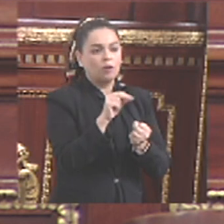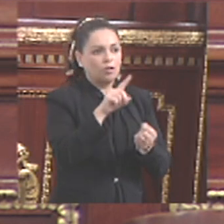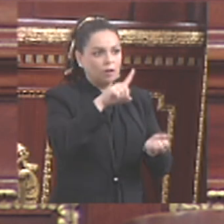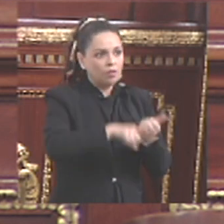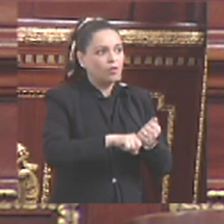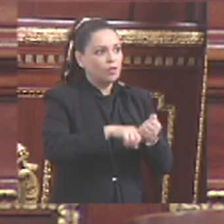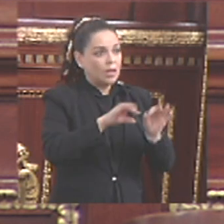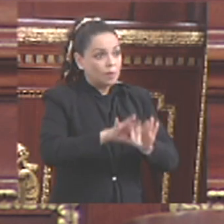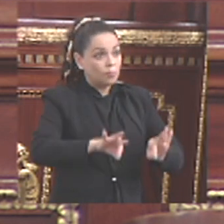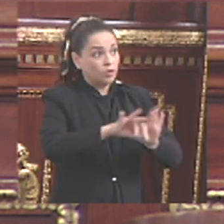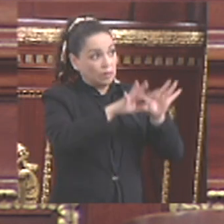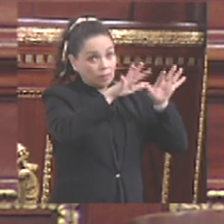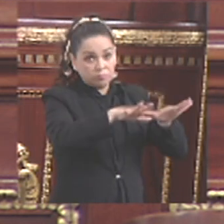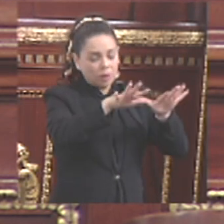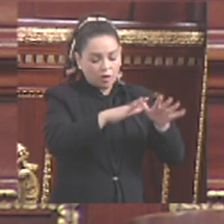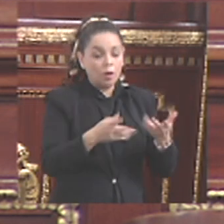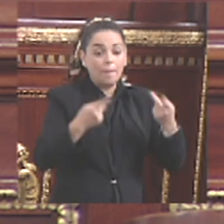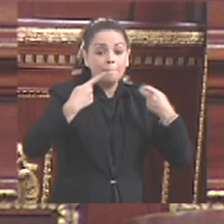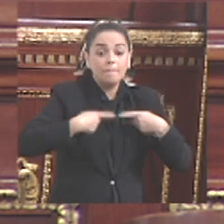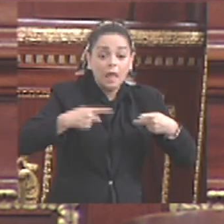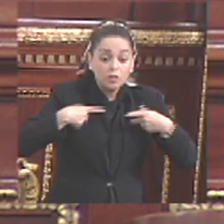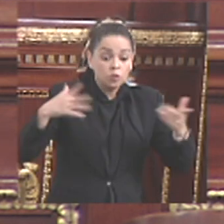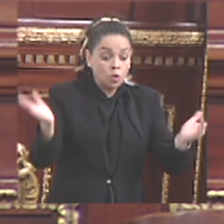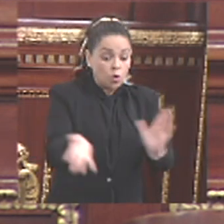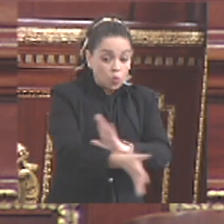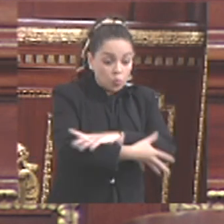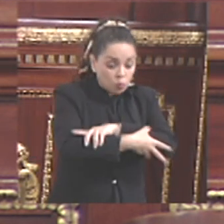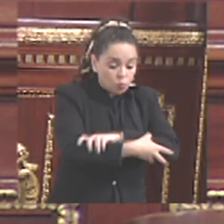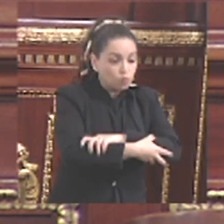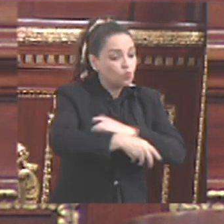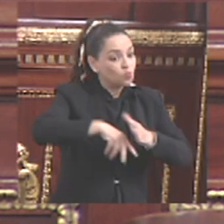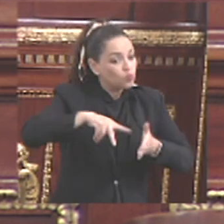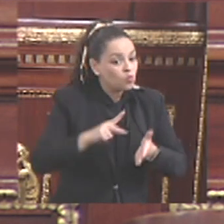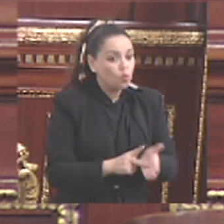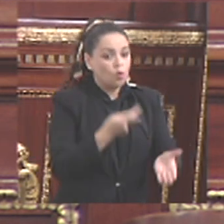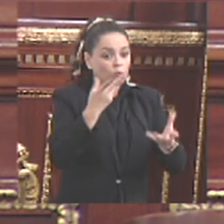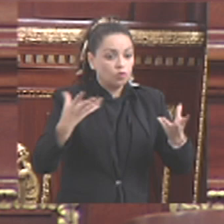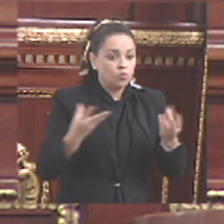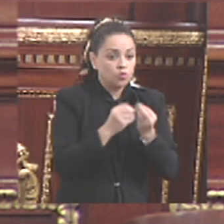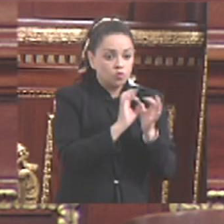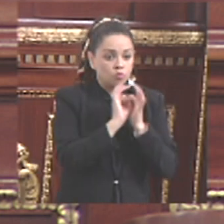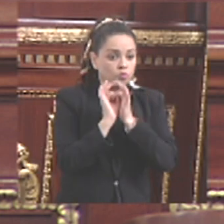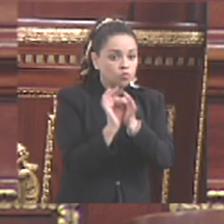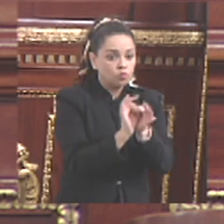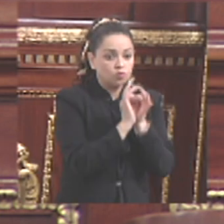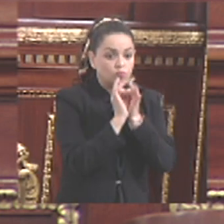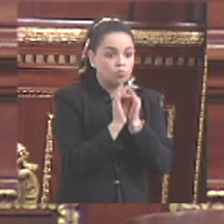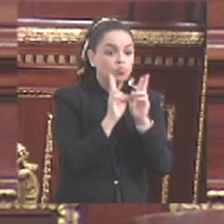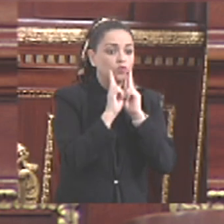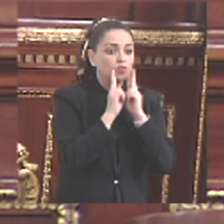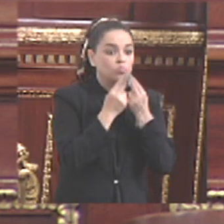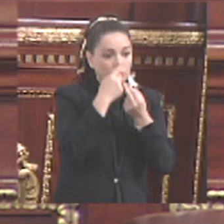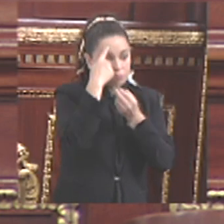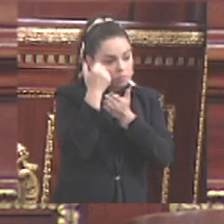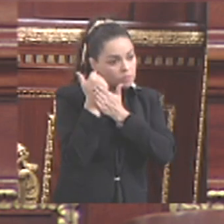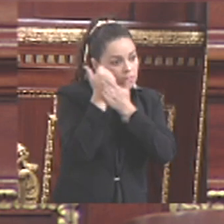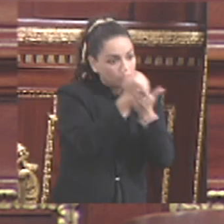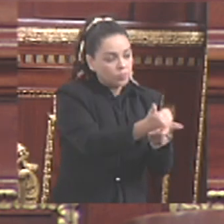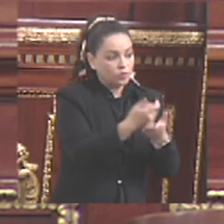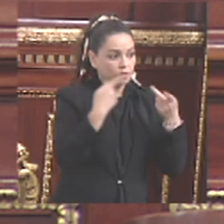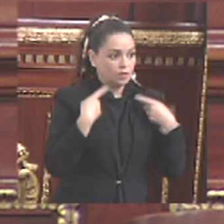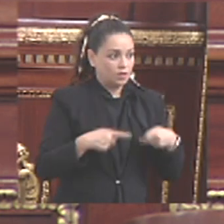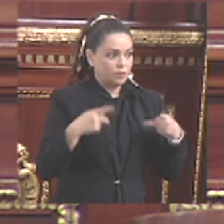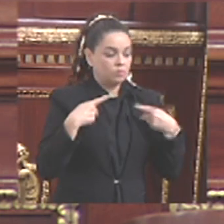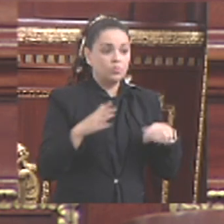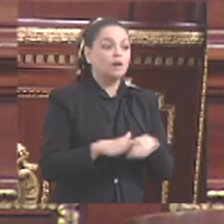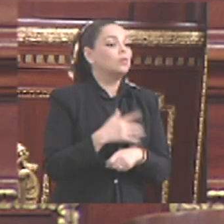nación se alzaba una vez más para ayudar a nuestras hermanas y hermanos en momentos de desesperación.